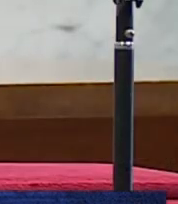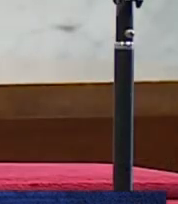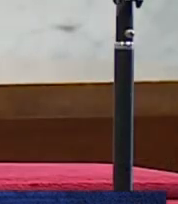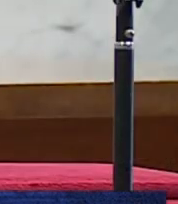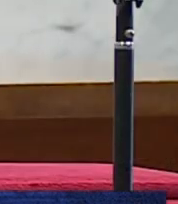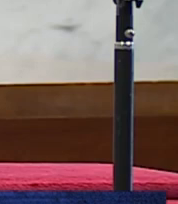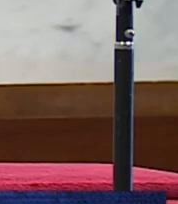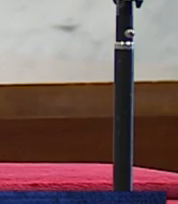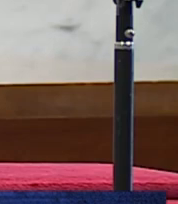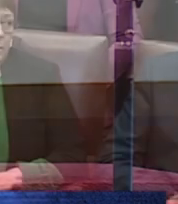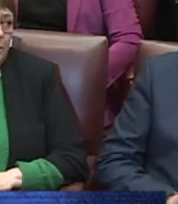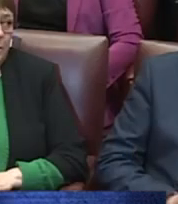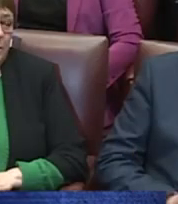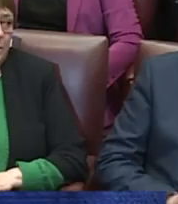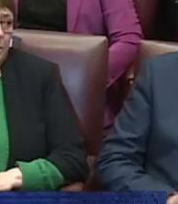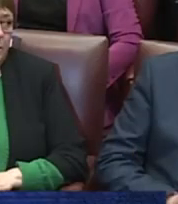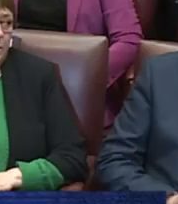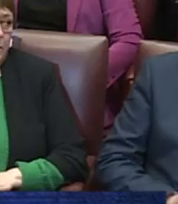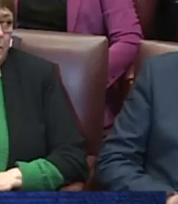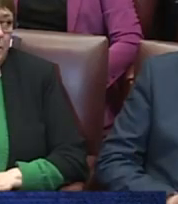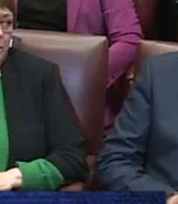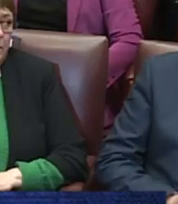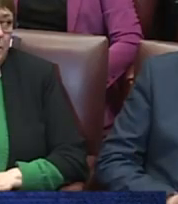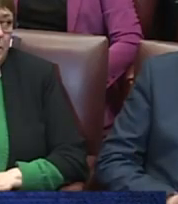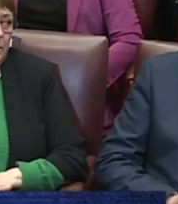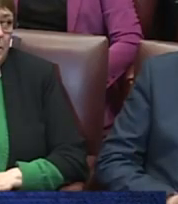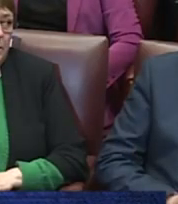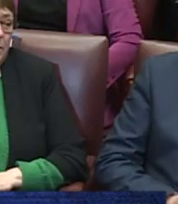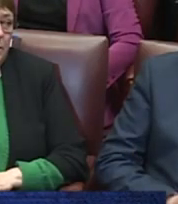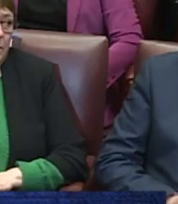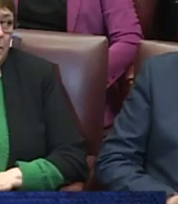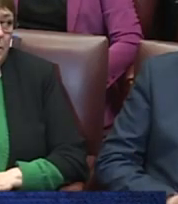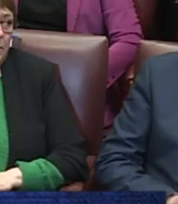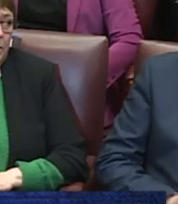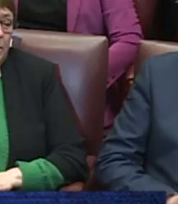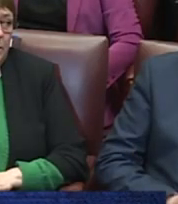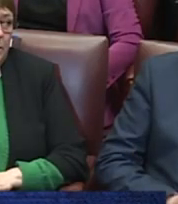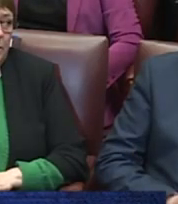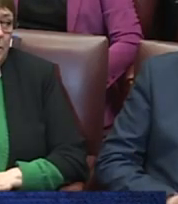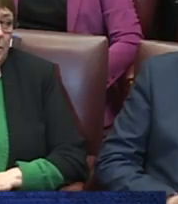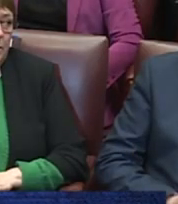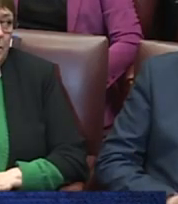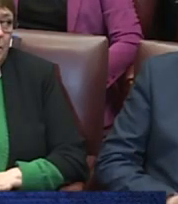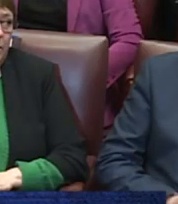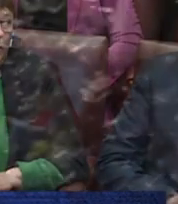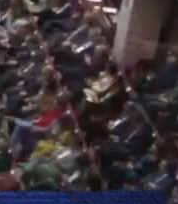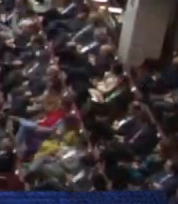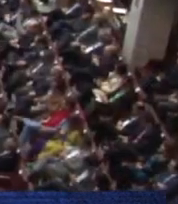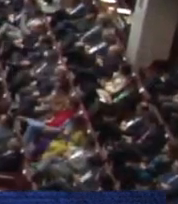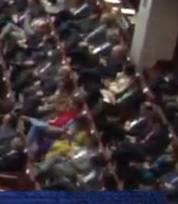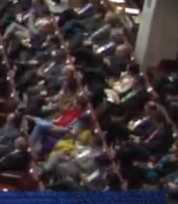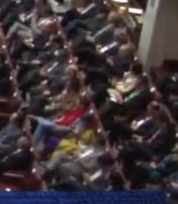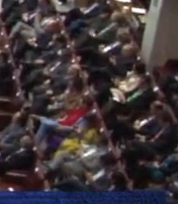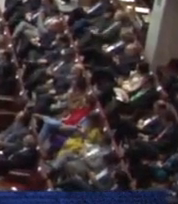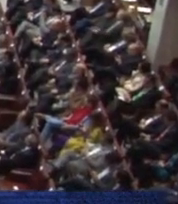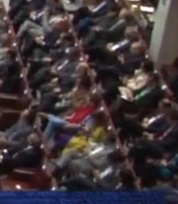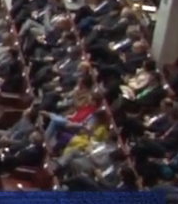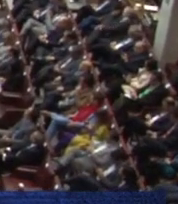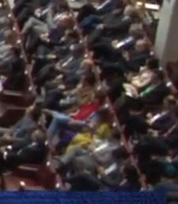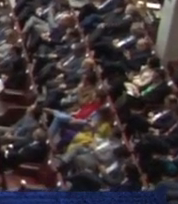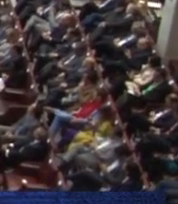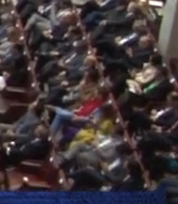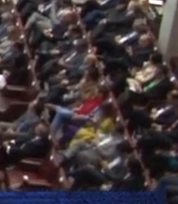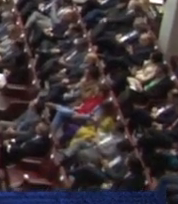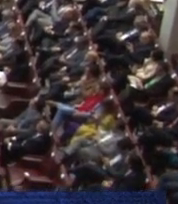se ha ido complejizando en una diversidad creciente. Somos espejo de los nuevos tiempos y conscientes de que Chile